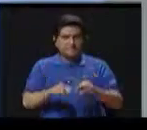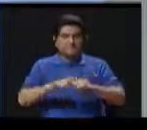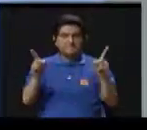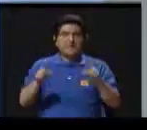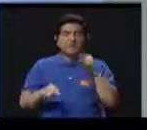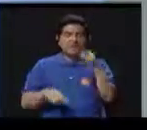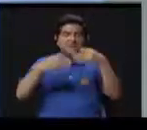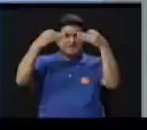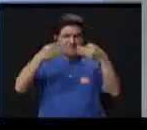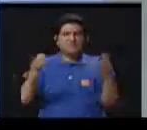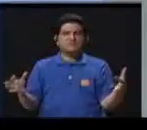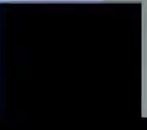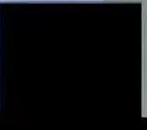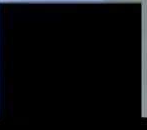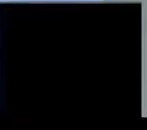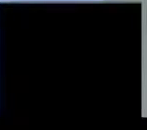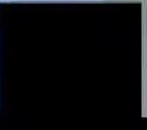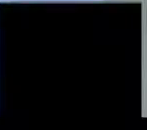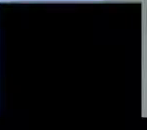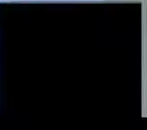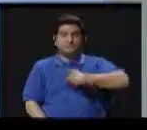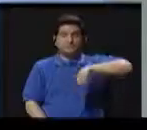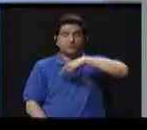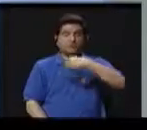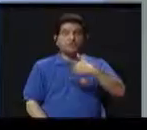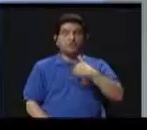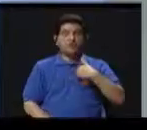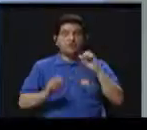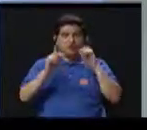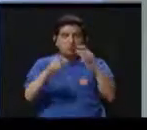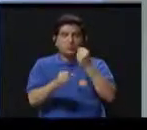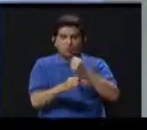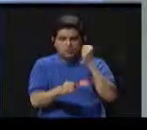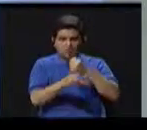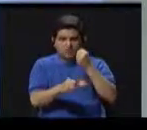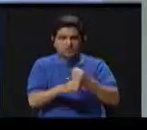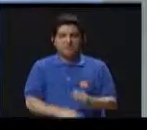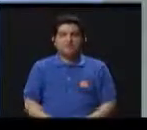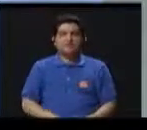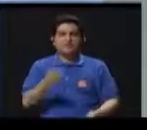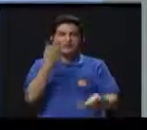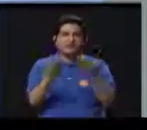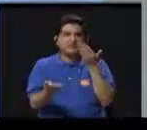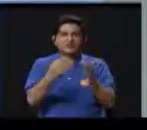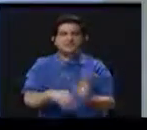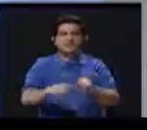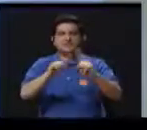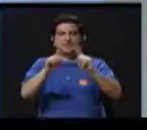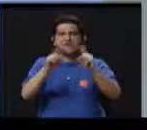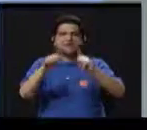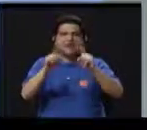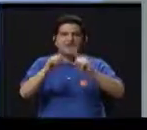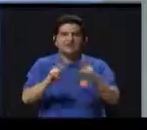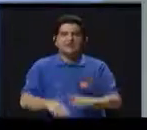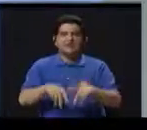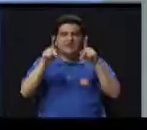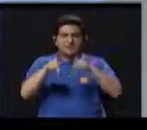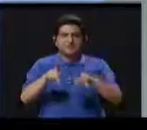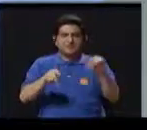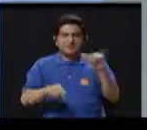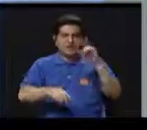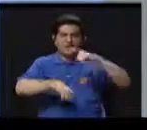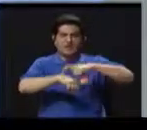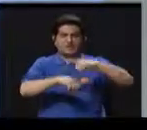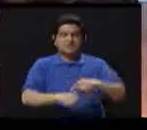Fueron decisiones que se tomaron en conjunto y que pudimos tener la oportunidad de trabajar como a cuatro, bueno, un montón de manos al mismo